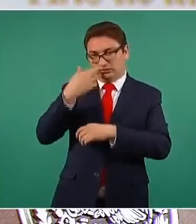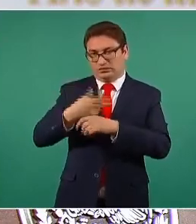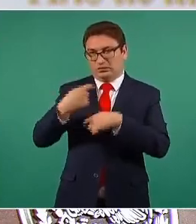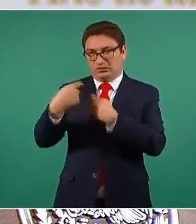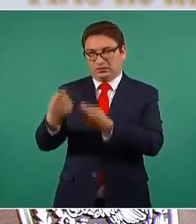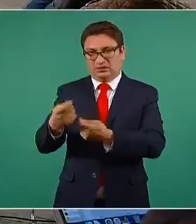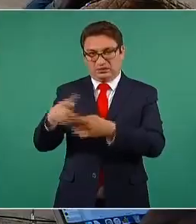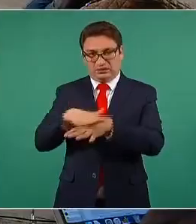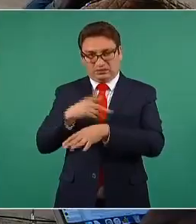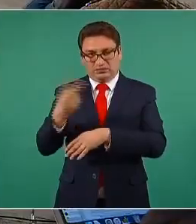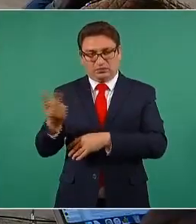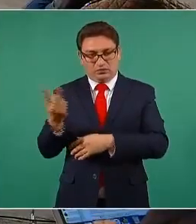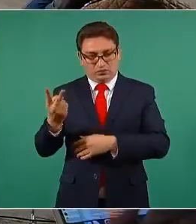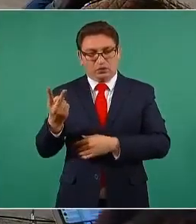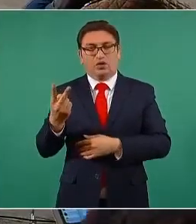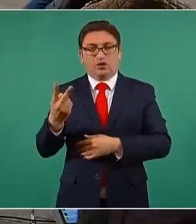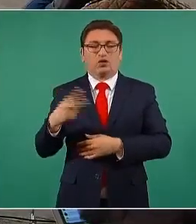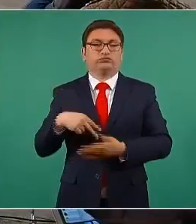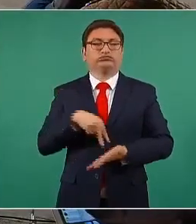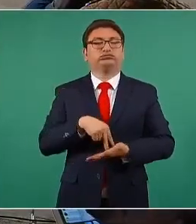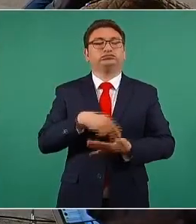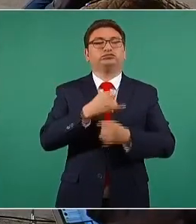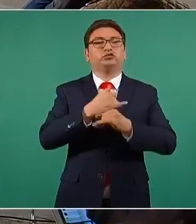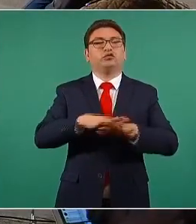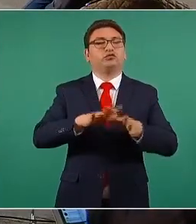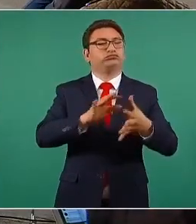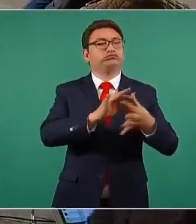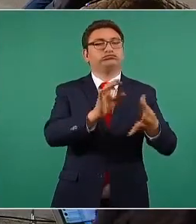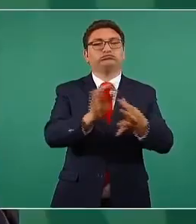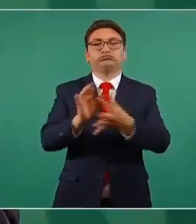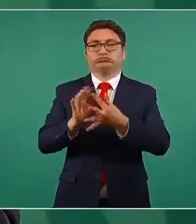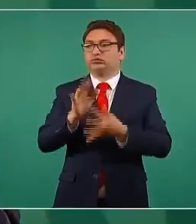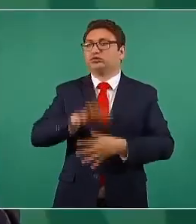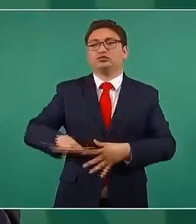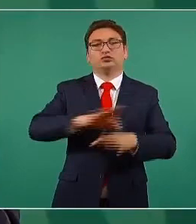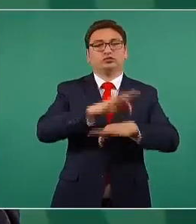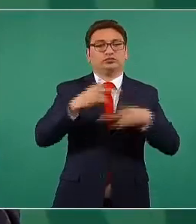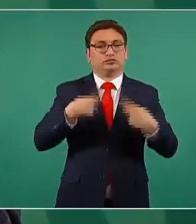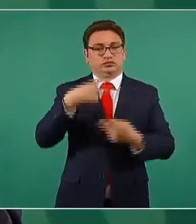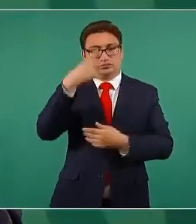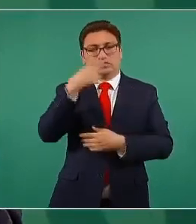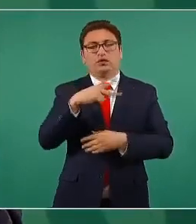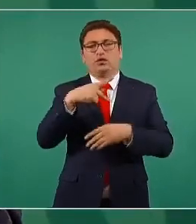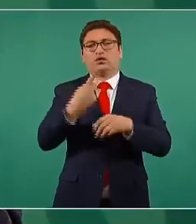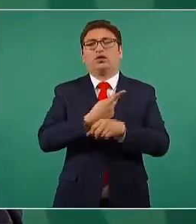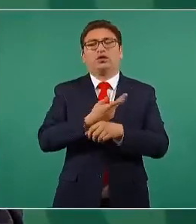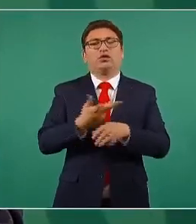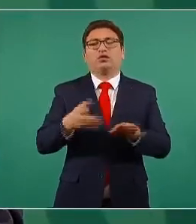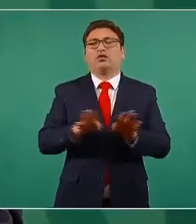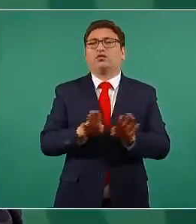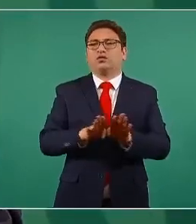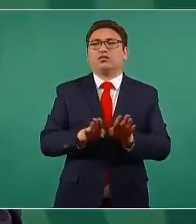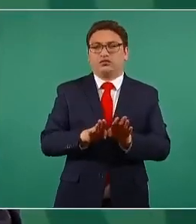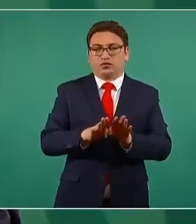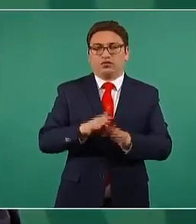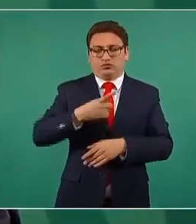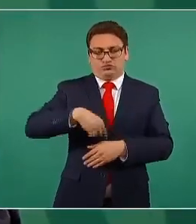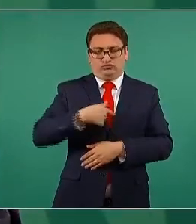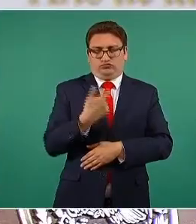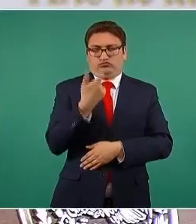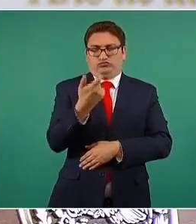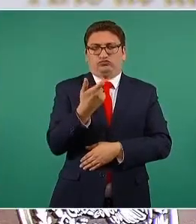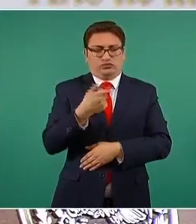Hacienda, les informen al pueblo de México de cómo está nuestra